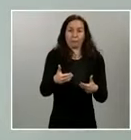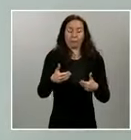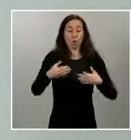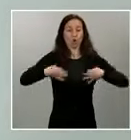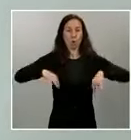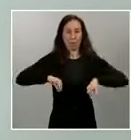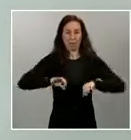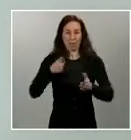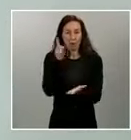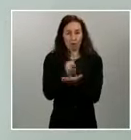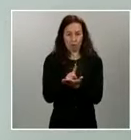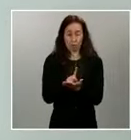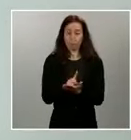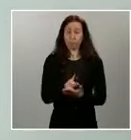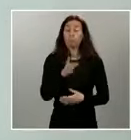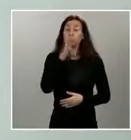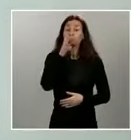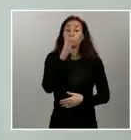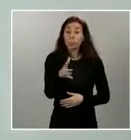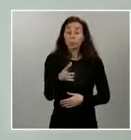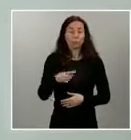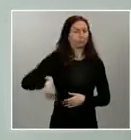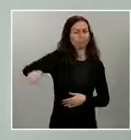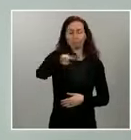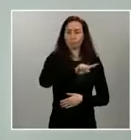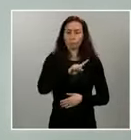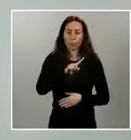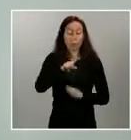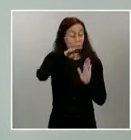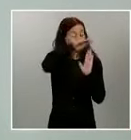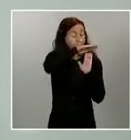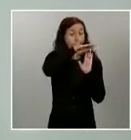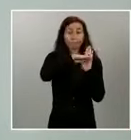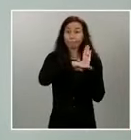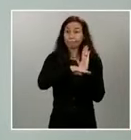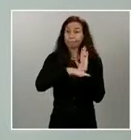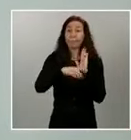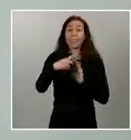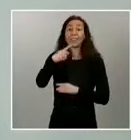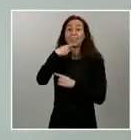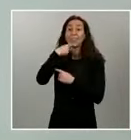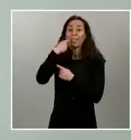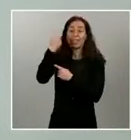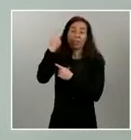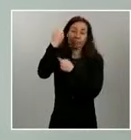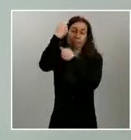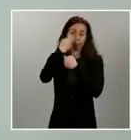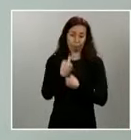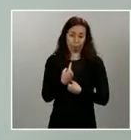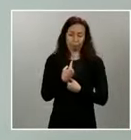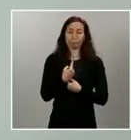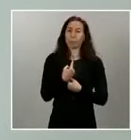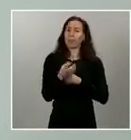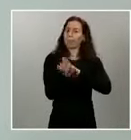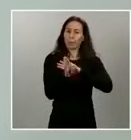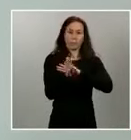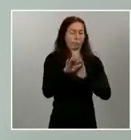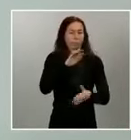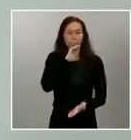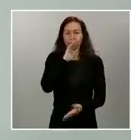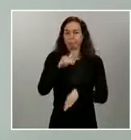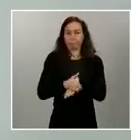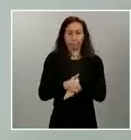cumpliendo de manera estricta las recomendaciones que nos hacen las autoridades, esas medidas de confinamiento, esas medidas de distanciamiento